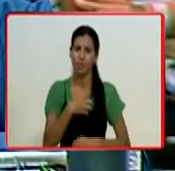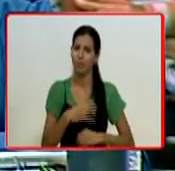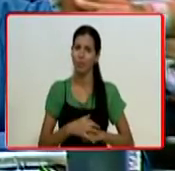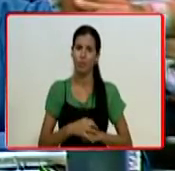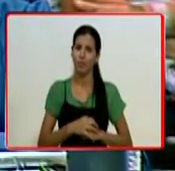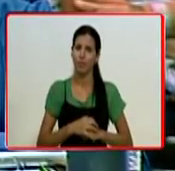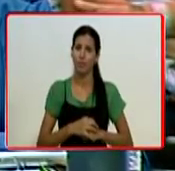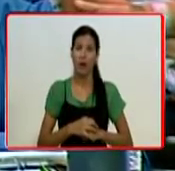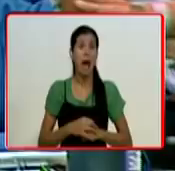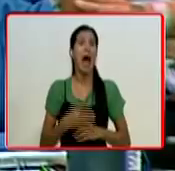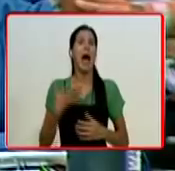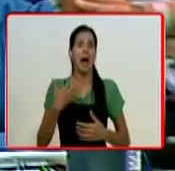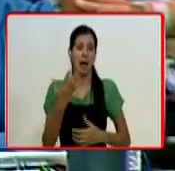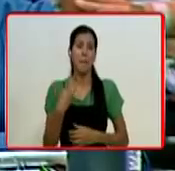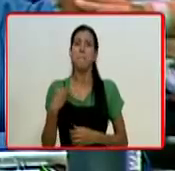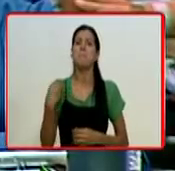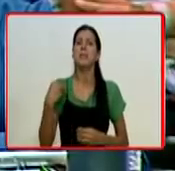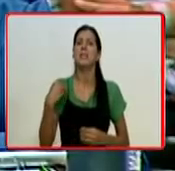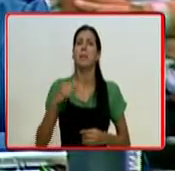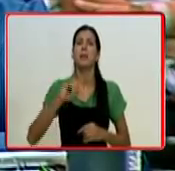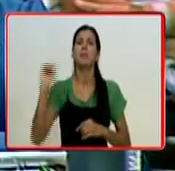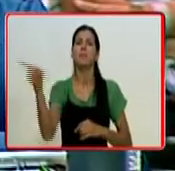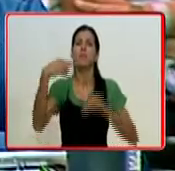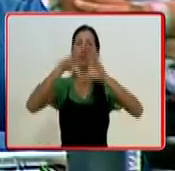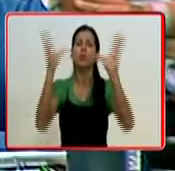Así me llamen como me llamen en el mundo.